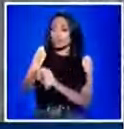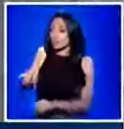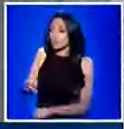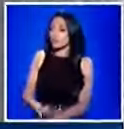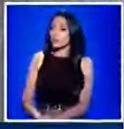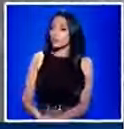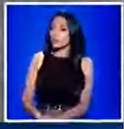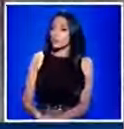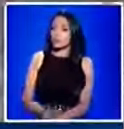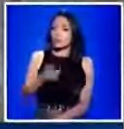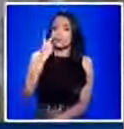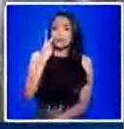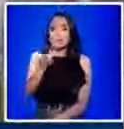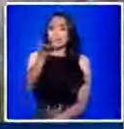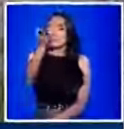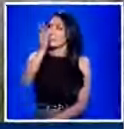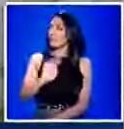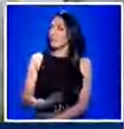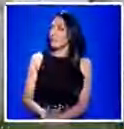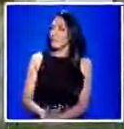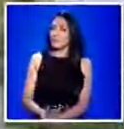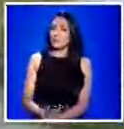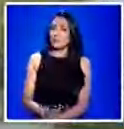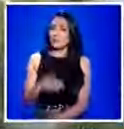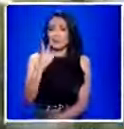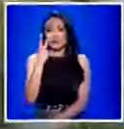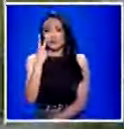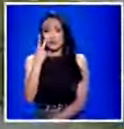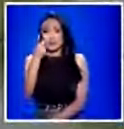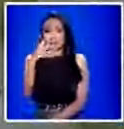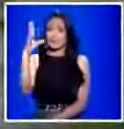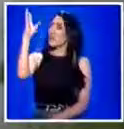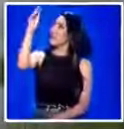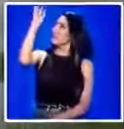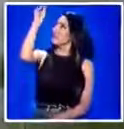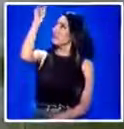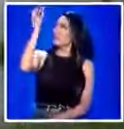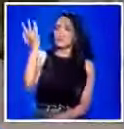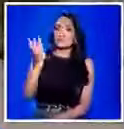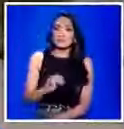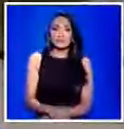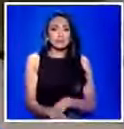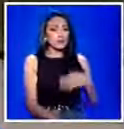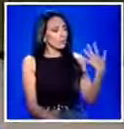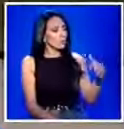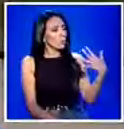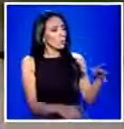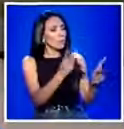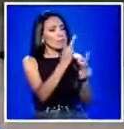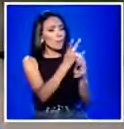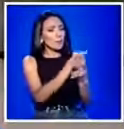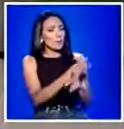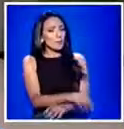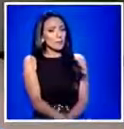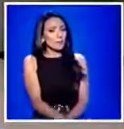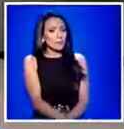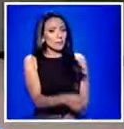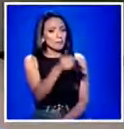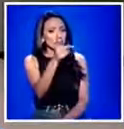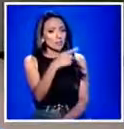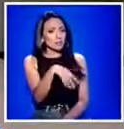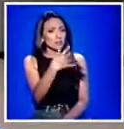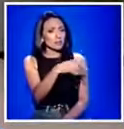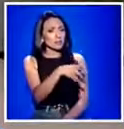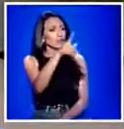y mire, sí, los cables están a la altura. Sí, así estamos viendo que eso también es de mi mano. Claro, eso es peligrosísimo. Miren, ahí está, vecina, mire,